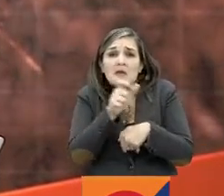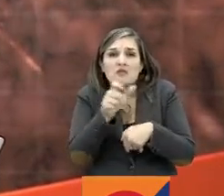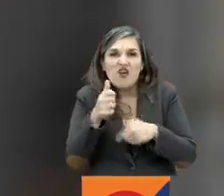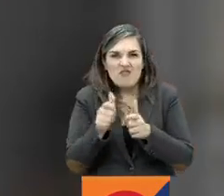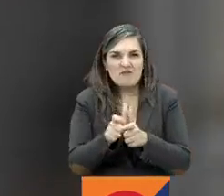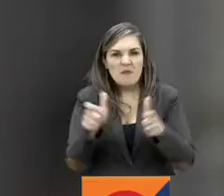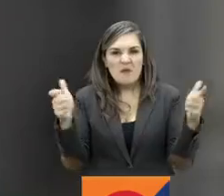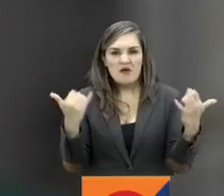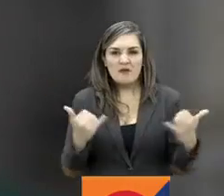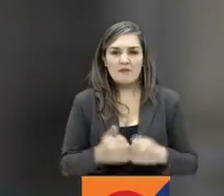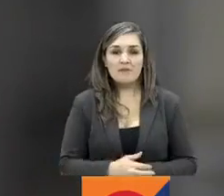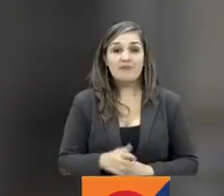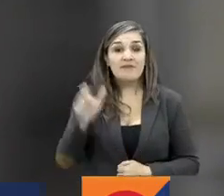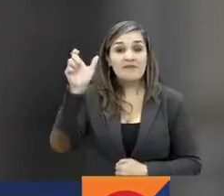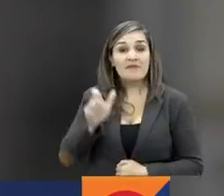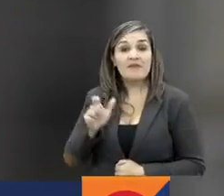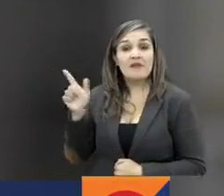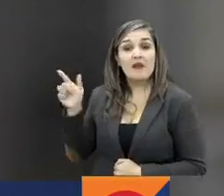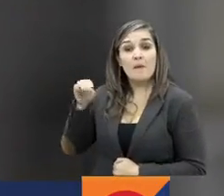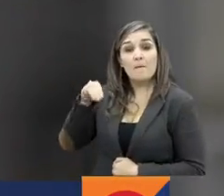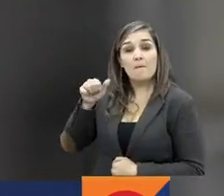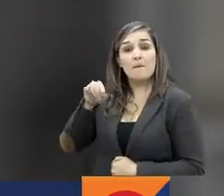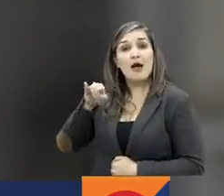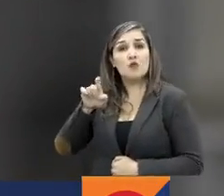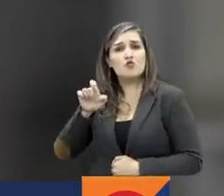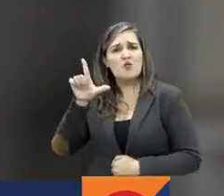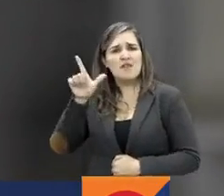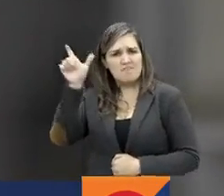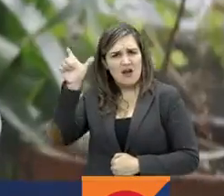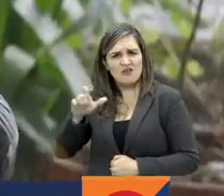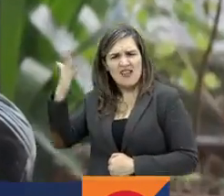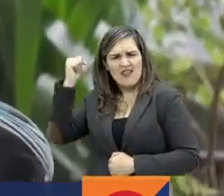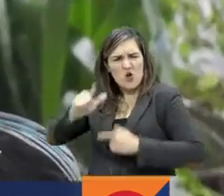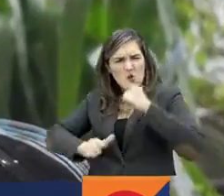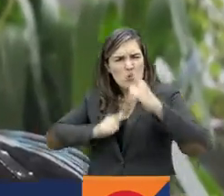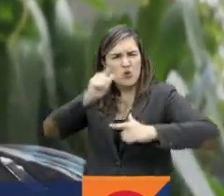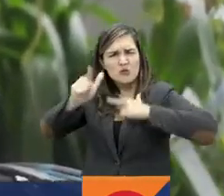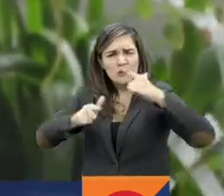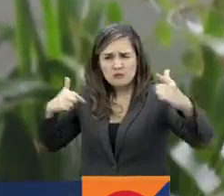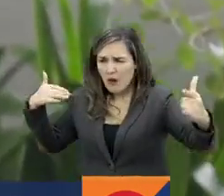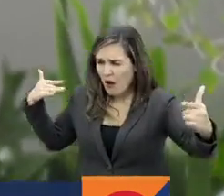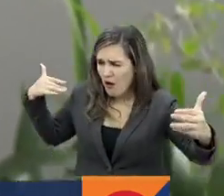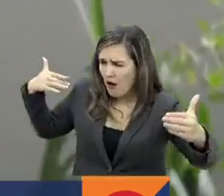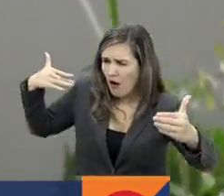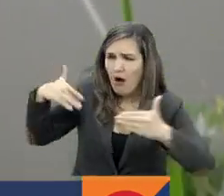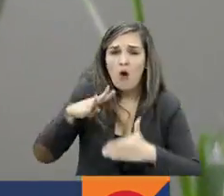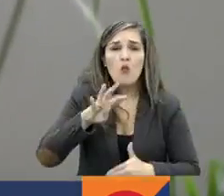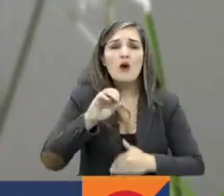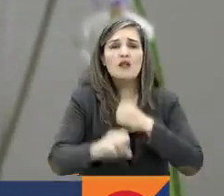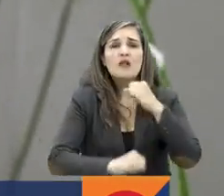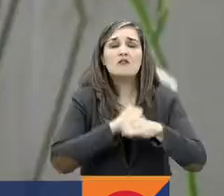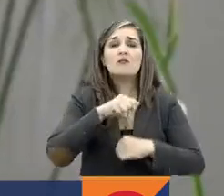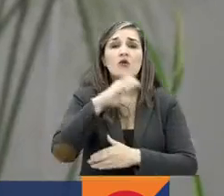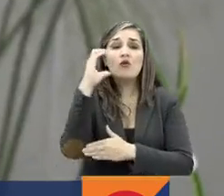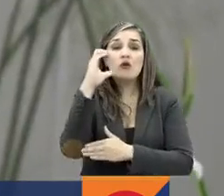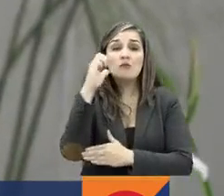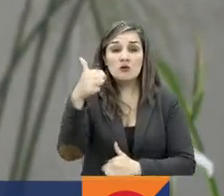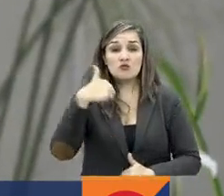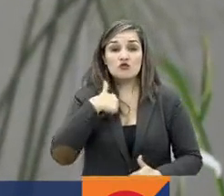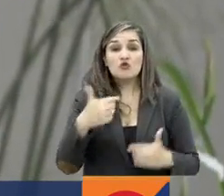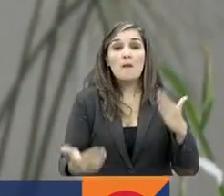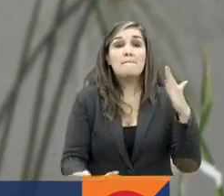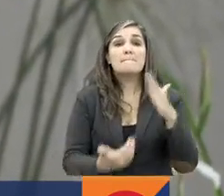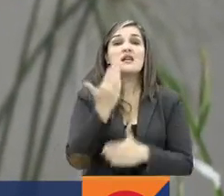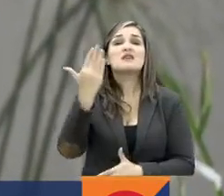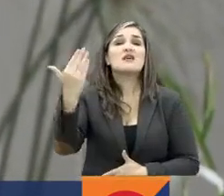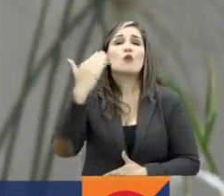manuel antonio valencia es pionero en una lucha que inició hace más de 40 años en colombia yo empecé la militancia hace